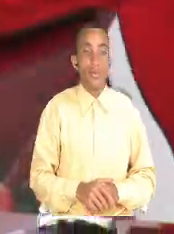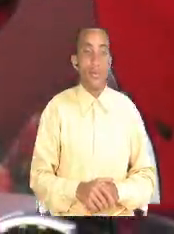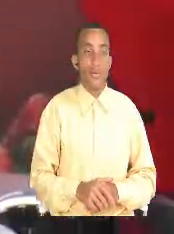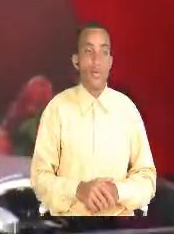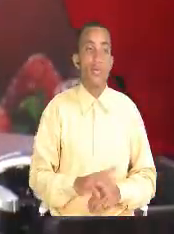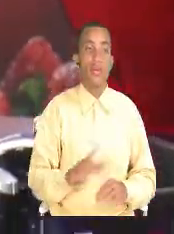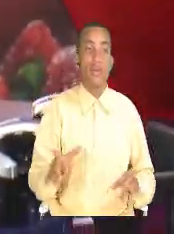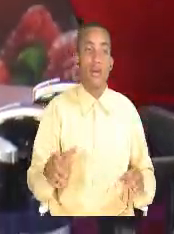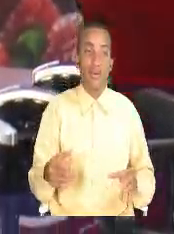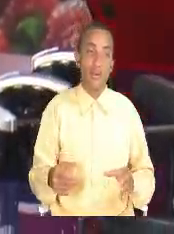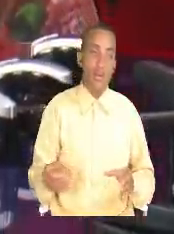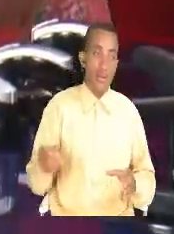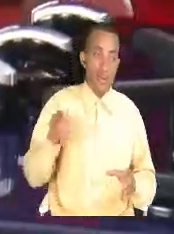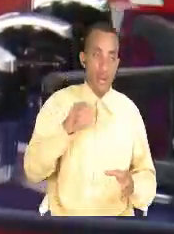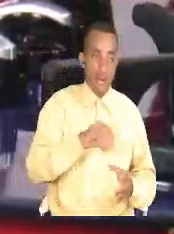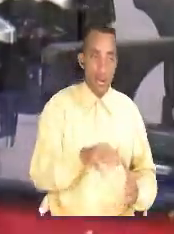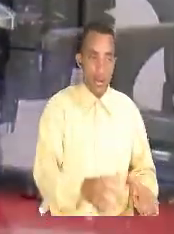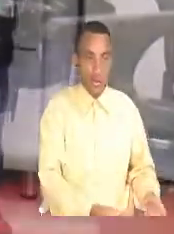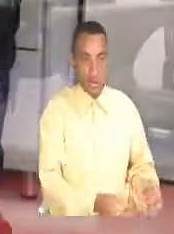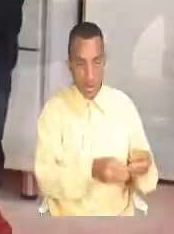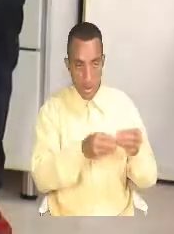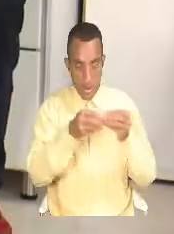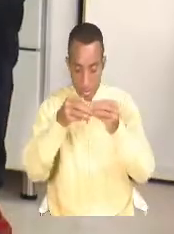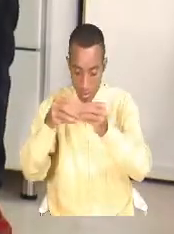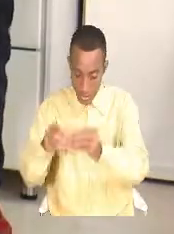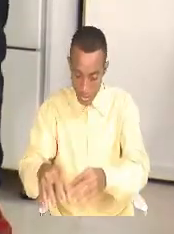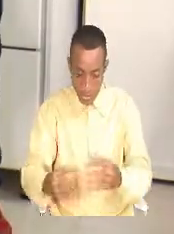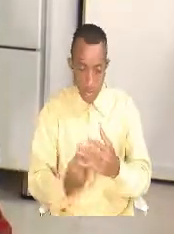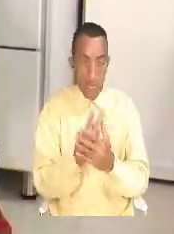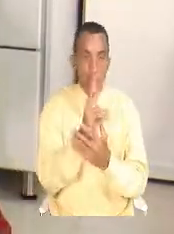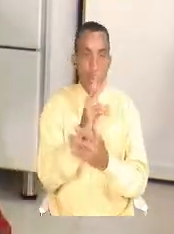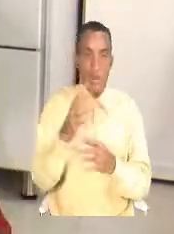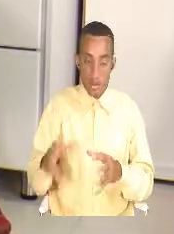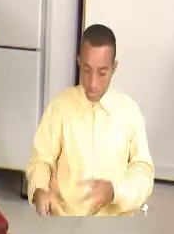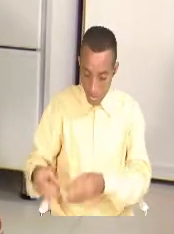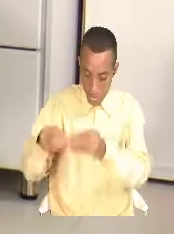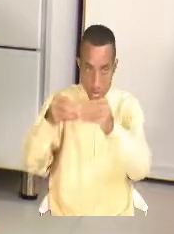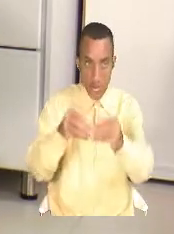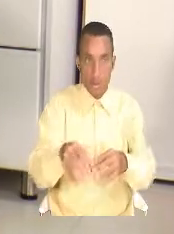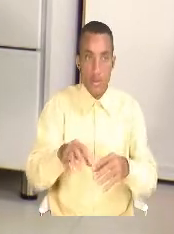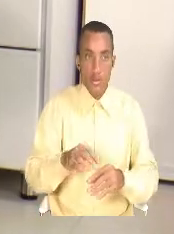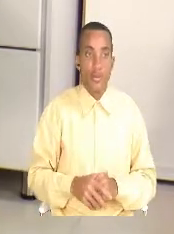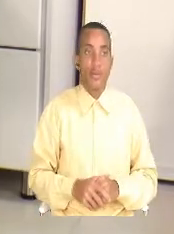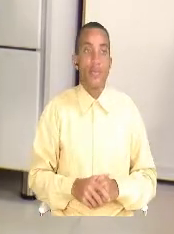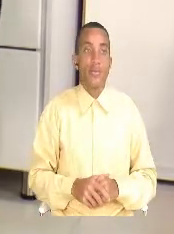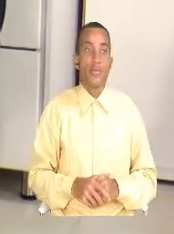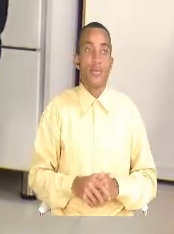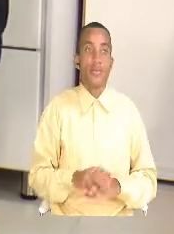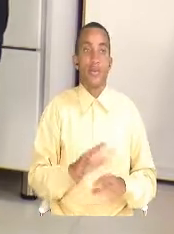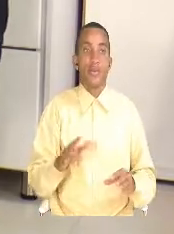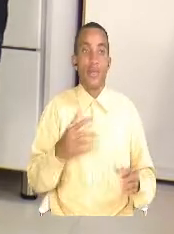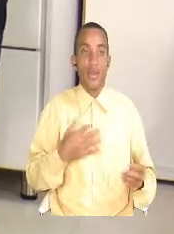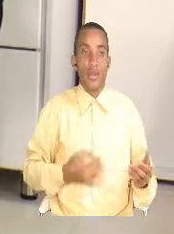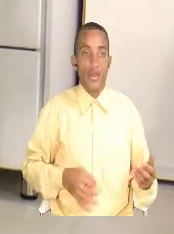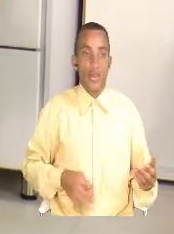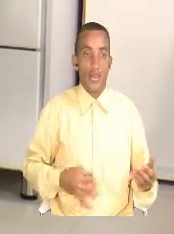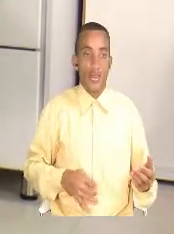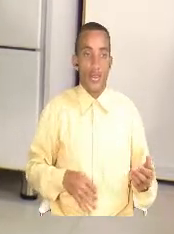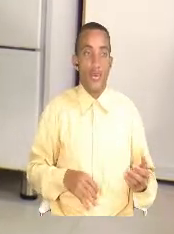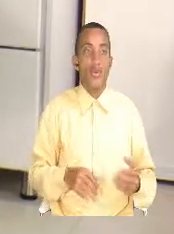ya esto. Los vegetales. Nos pusieron a quedar... cocinar. Sí, pero claro. Pero acompañado de buena música, igual, chef. Sí,